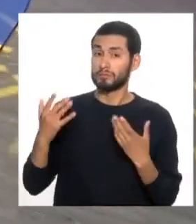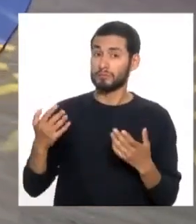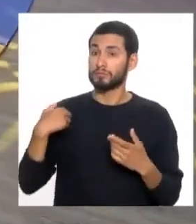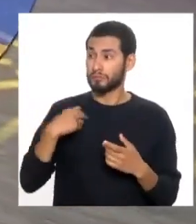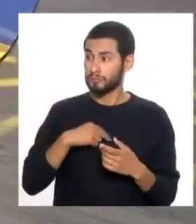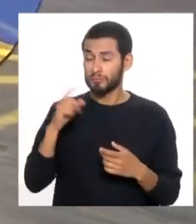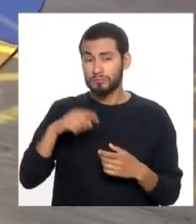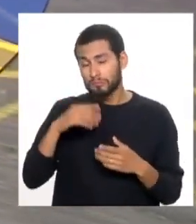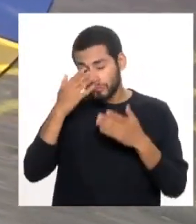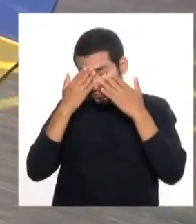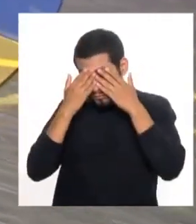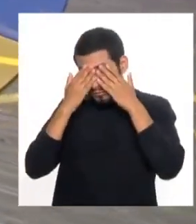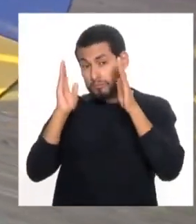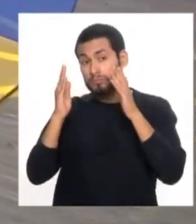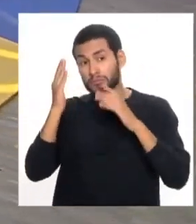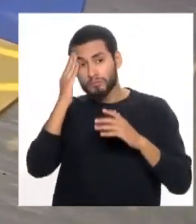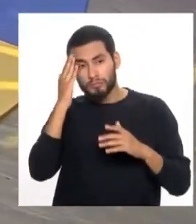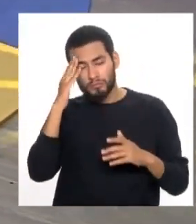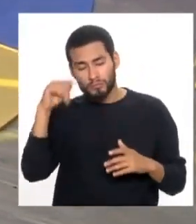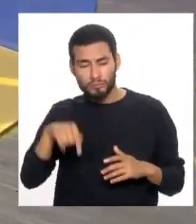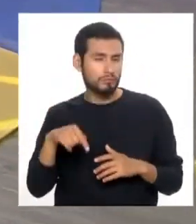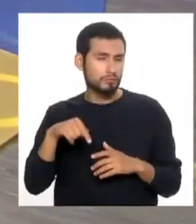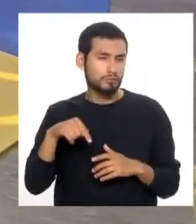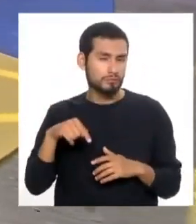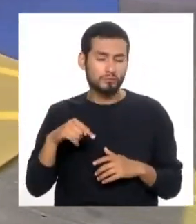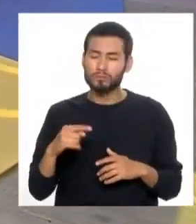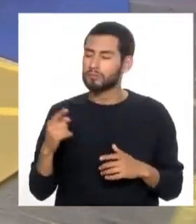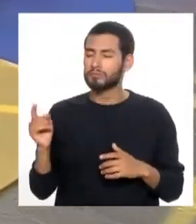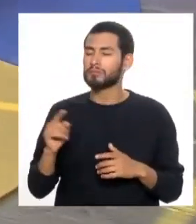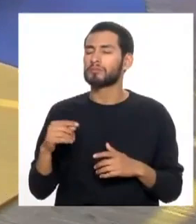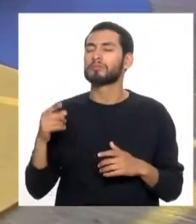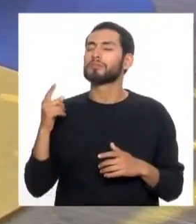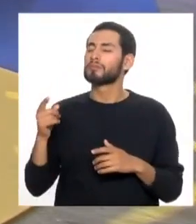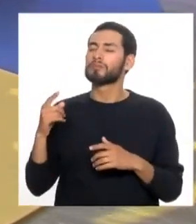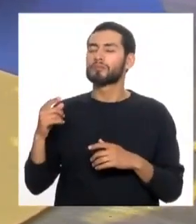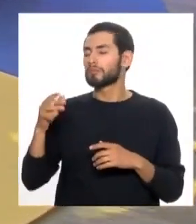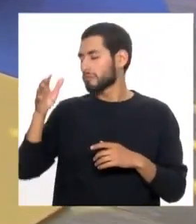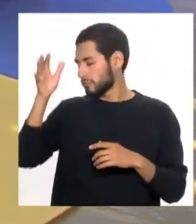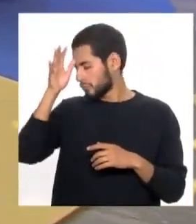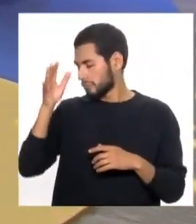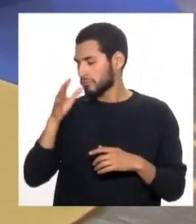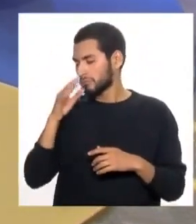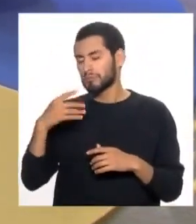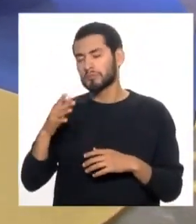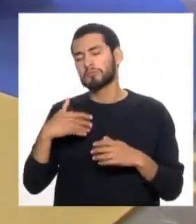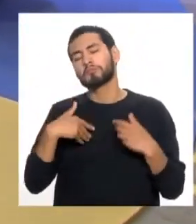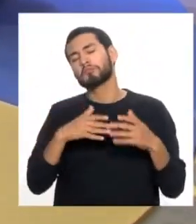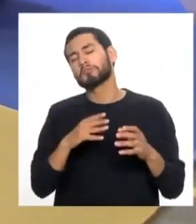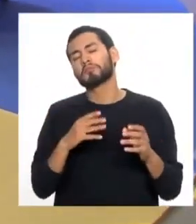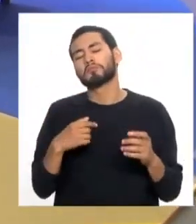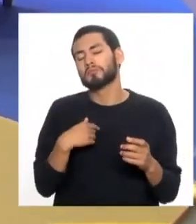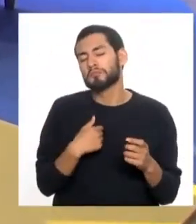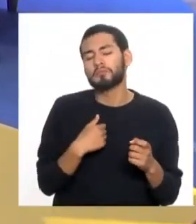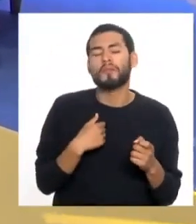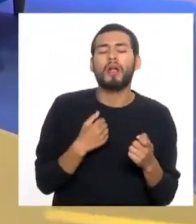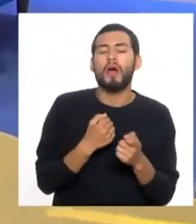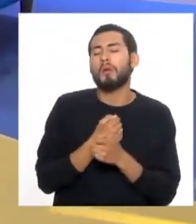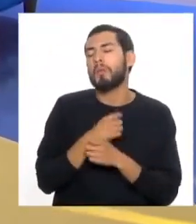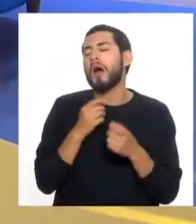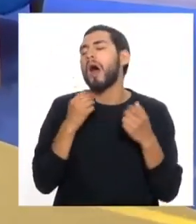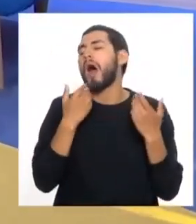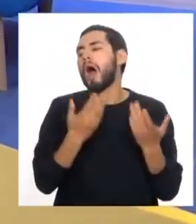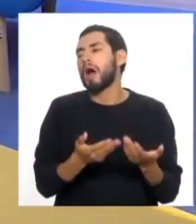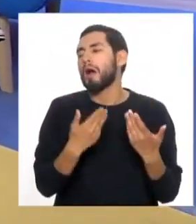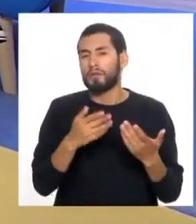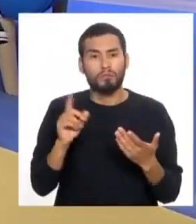que concientizarnos en que esto no es un favor que hacen los padres con los hijos, esto es un derecho que